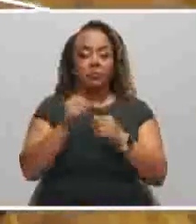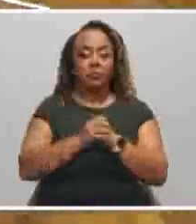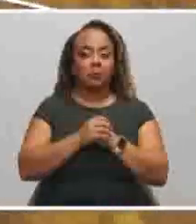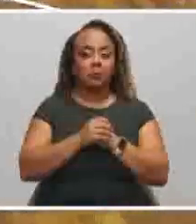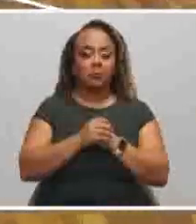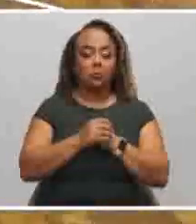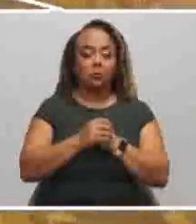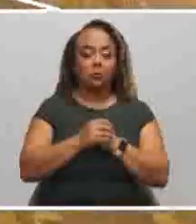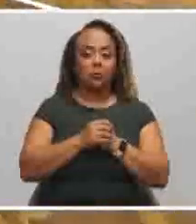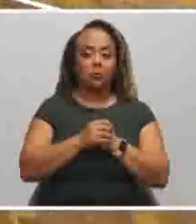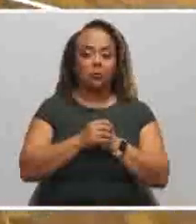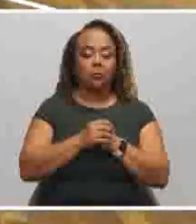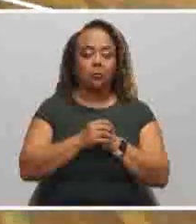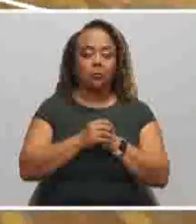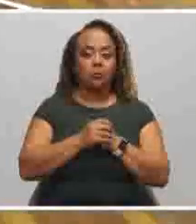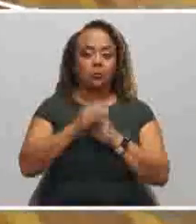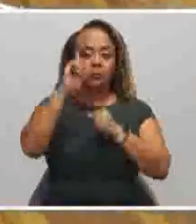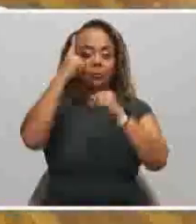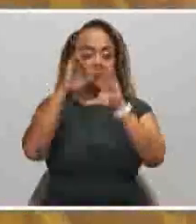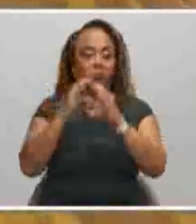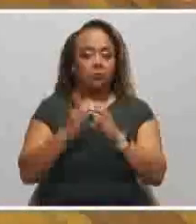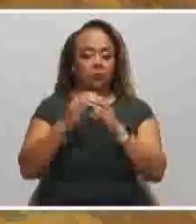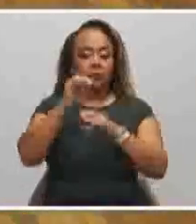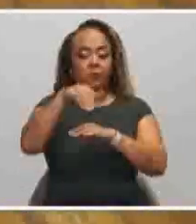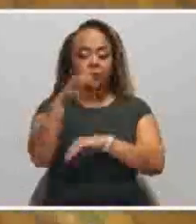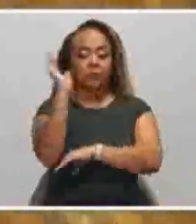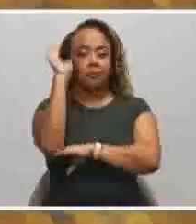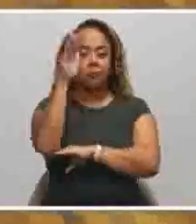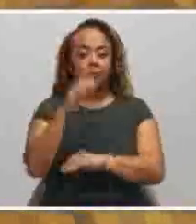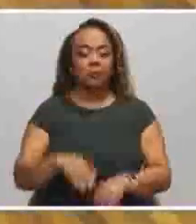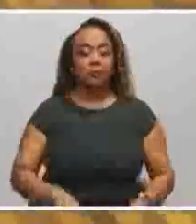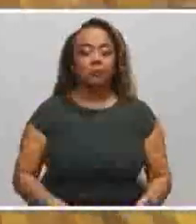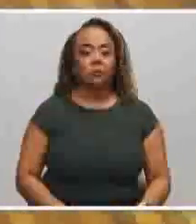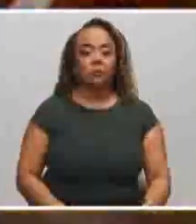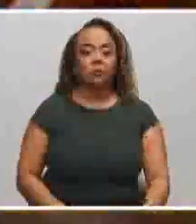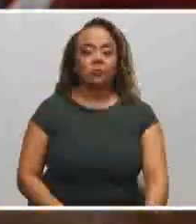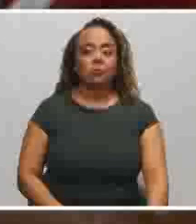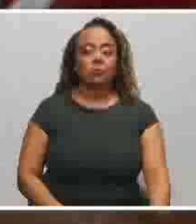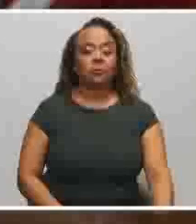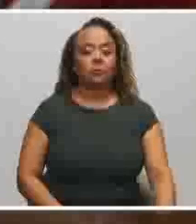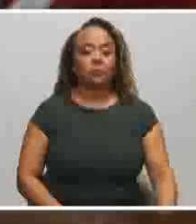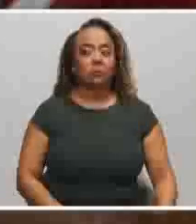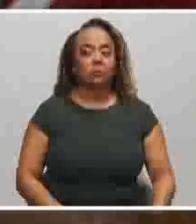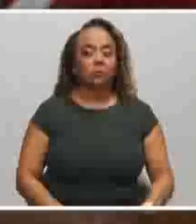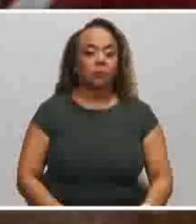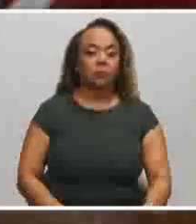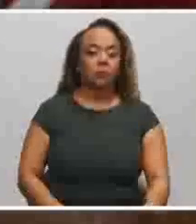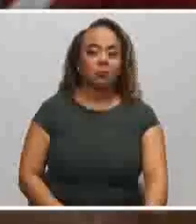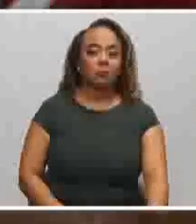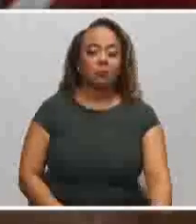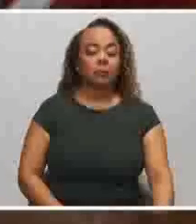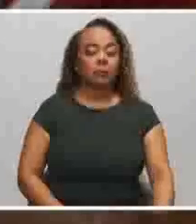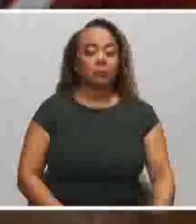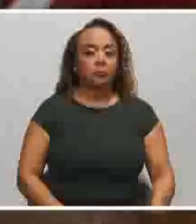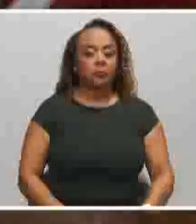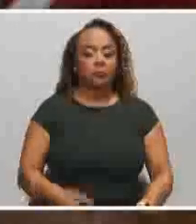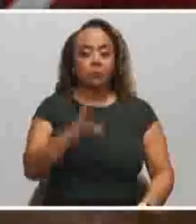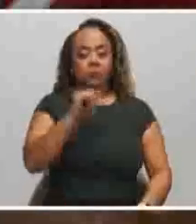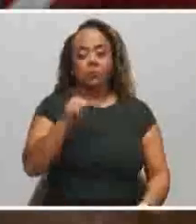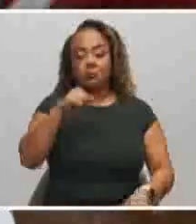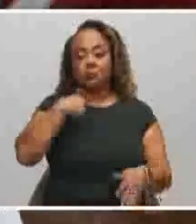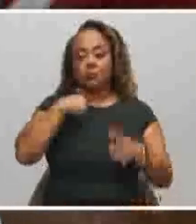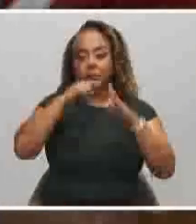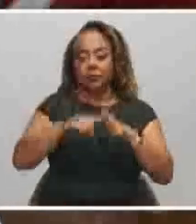Ramón en la Liga Superior del Baloncesto Nacional. Mamá ha jugado básquet desde jovencilla, entonces literalmente nos enseñó. Nosotros íbamos a